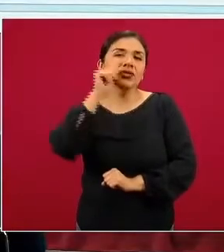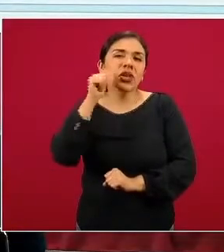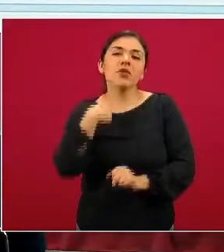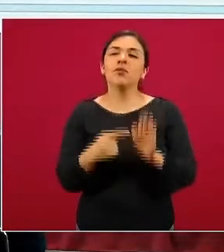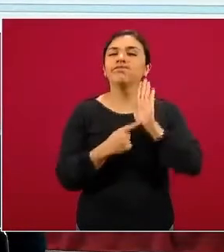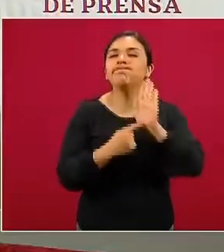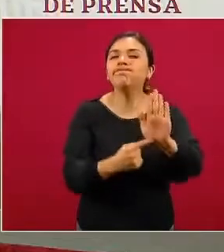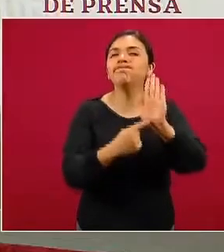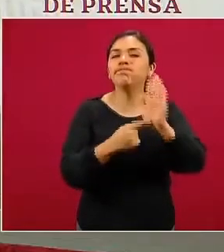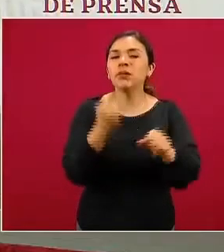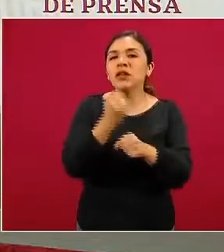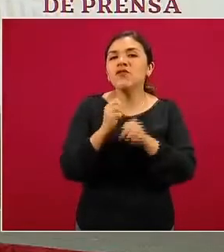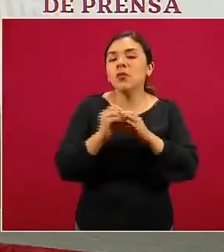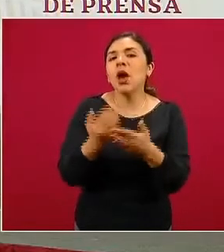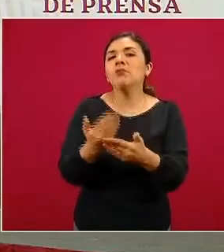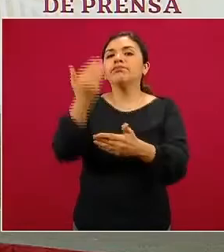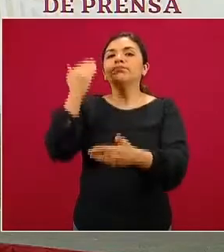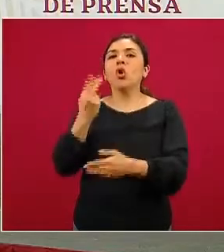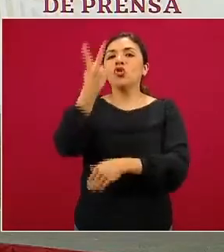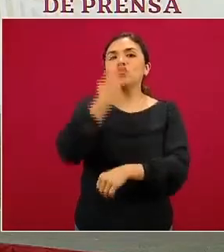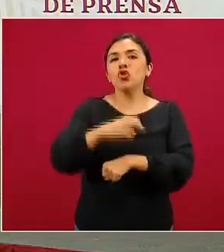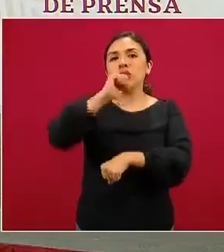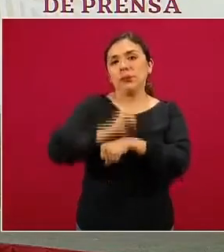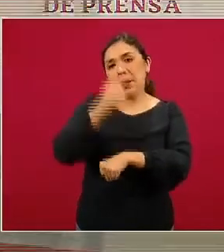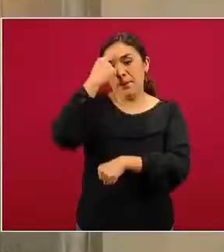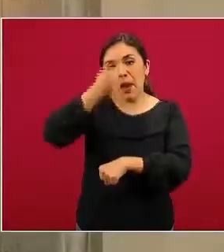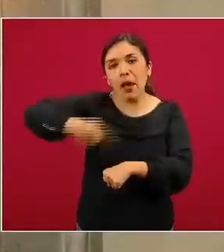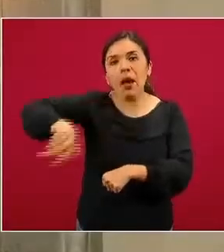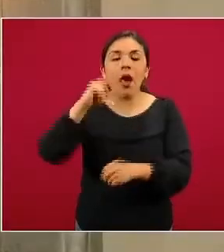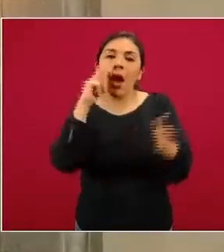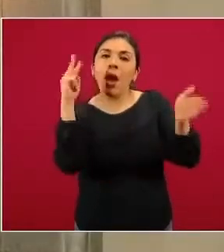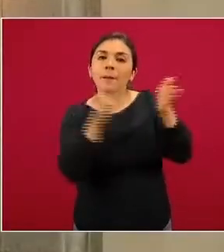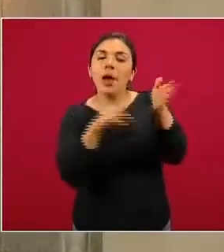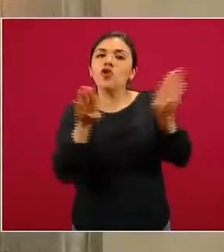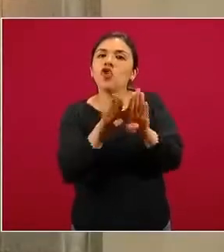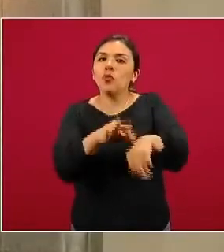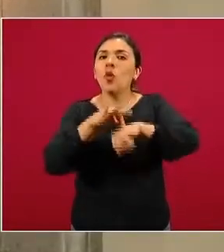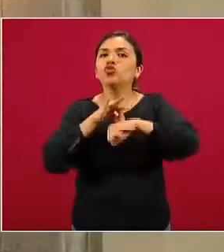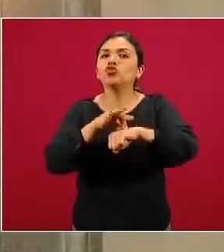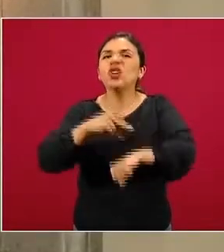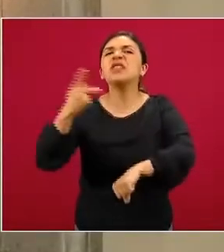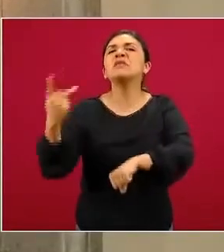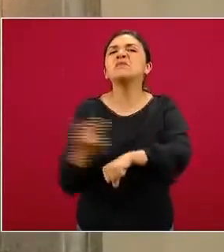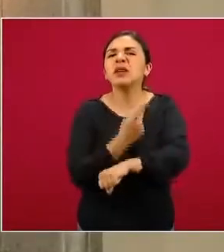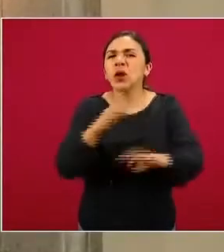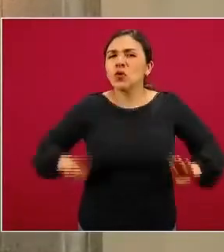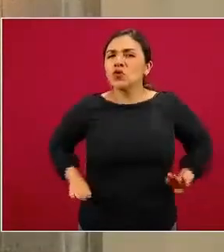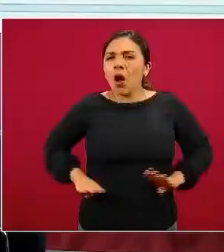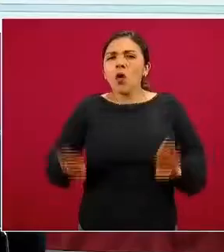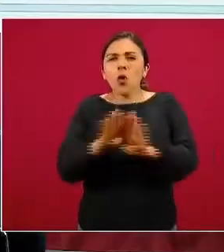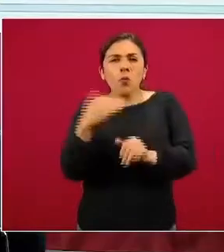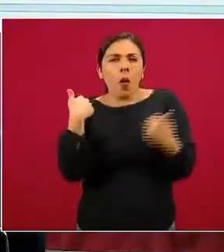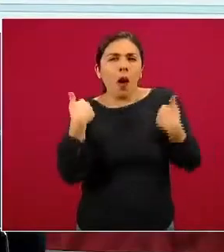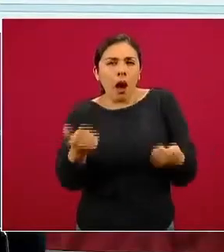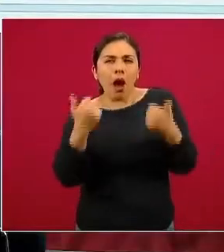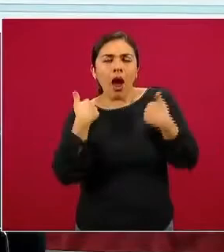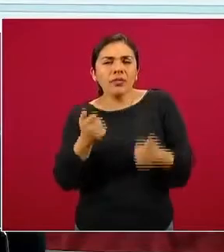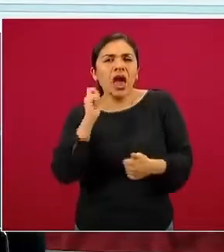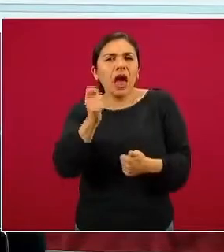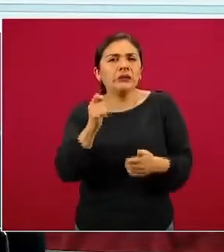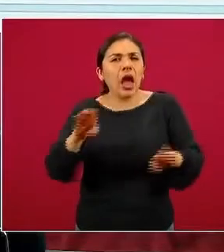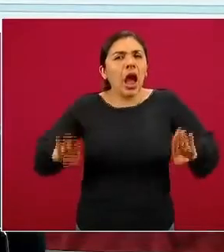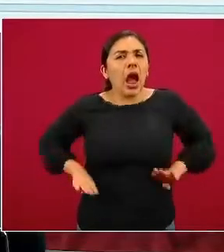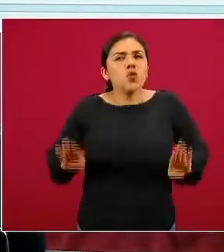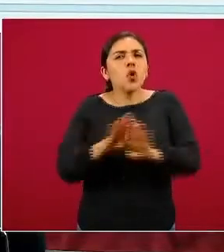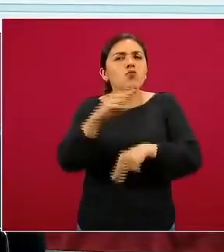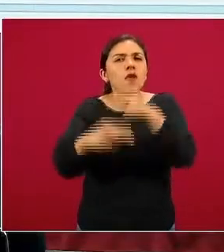presentamos los datos de hace 2 semanas para poder tener una buena visualización del comportamiento